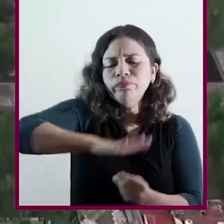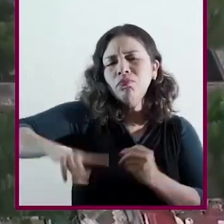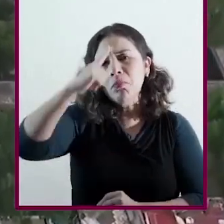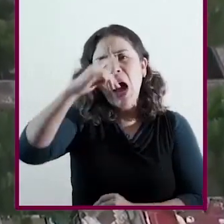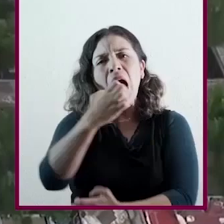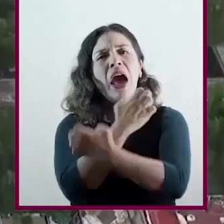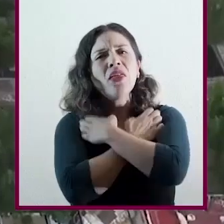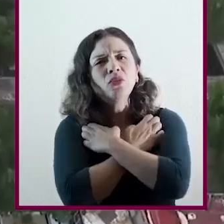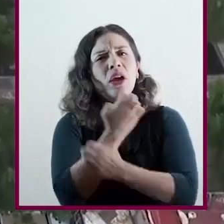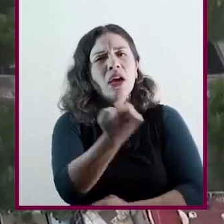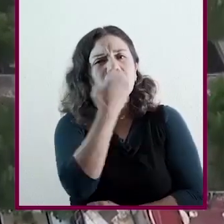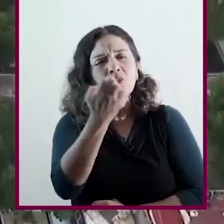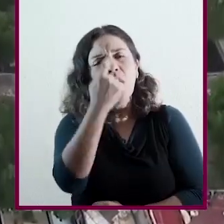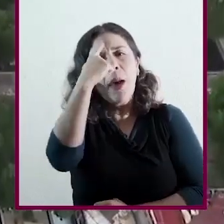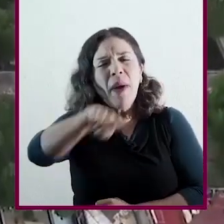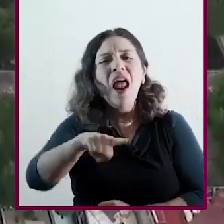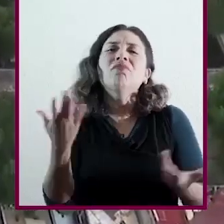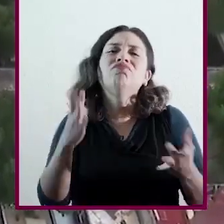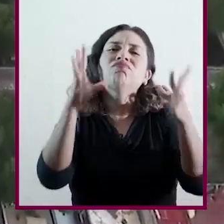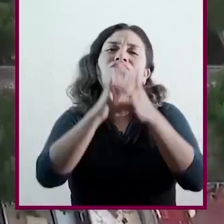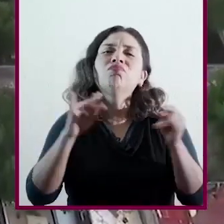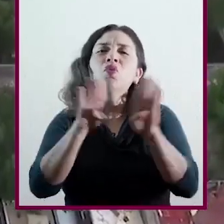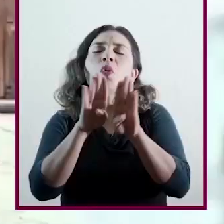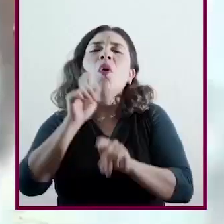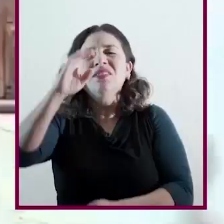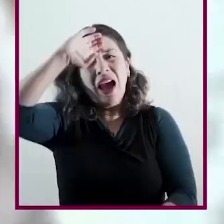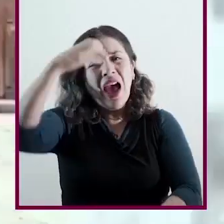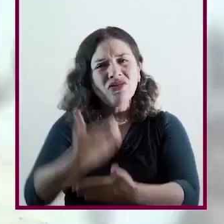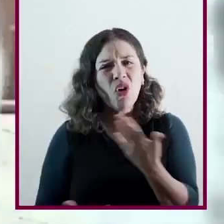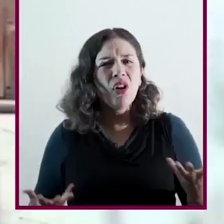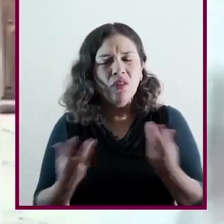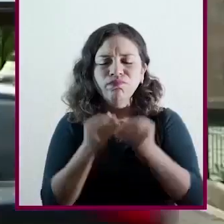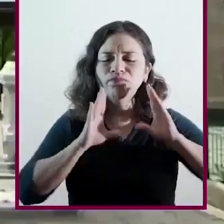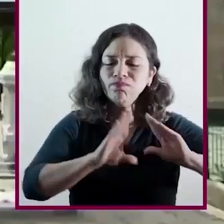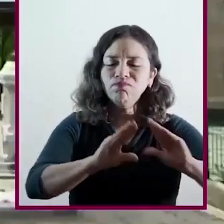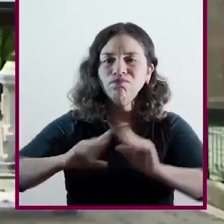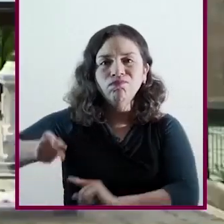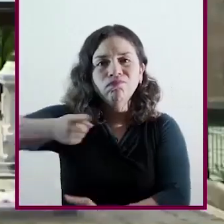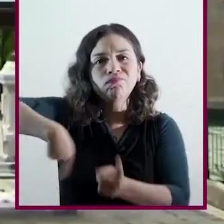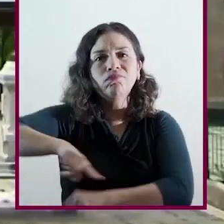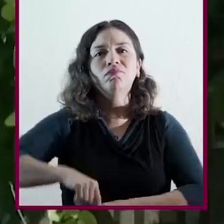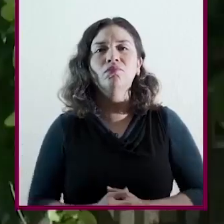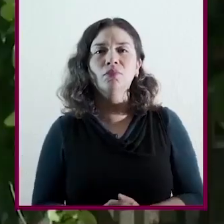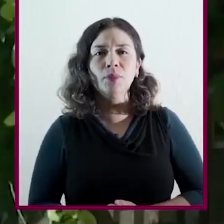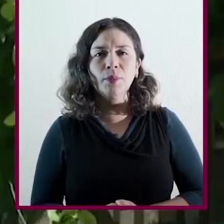conjunto educativo dedicado a la propaganda de la fe católica.